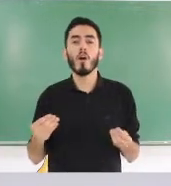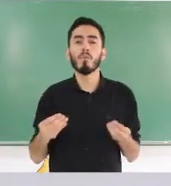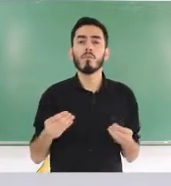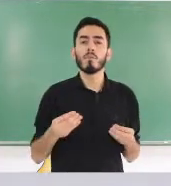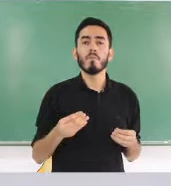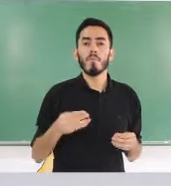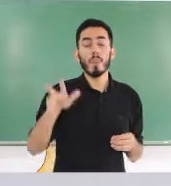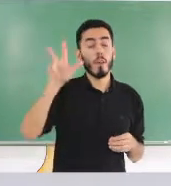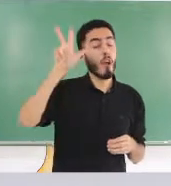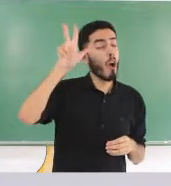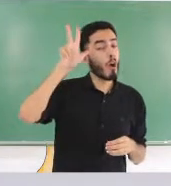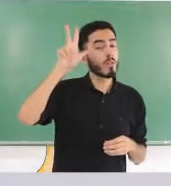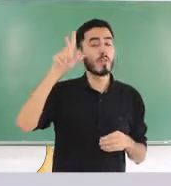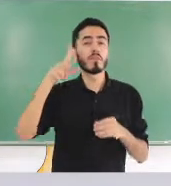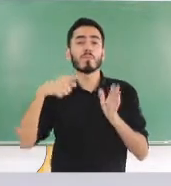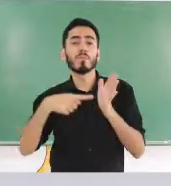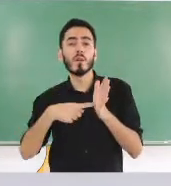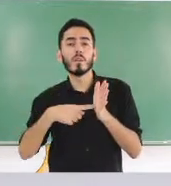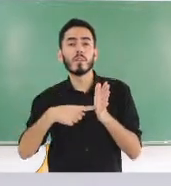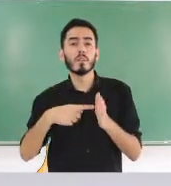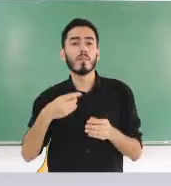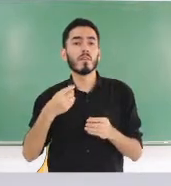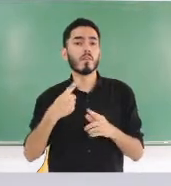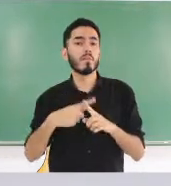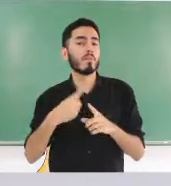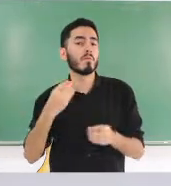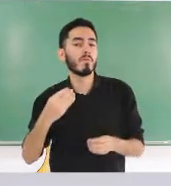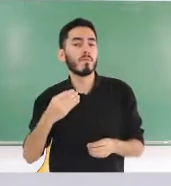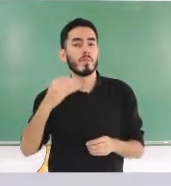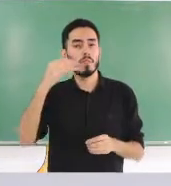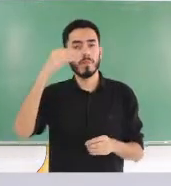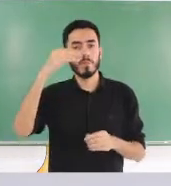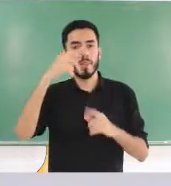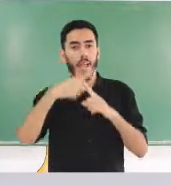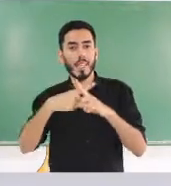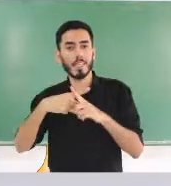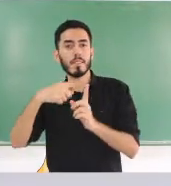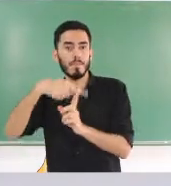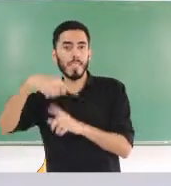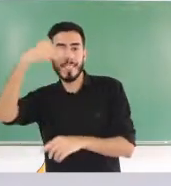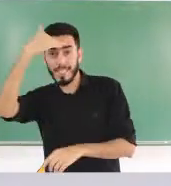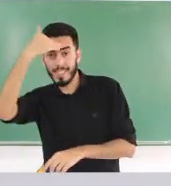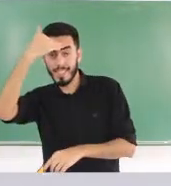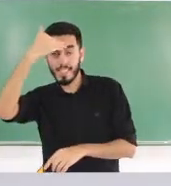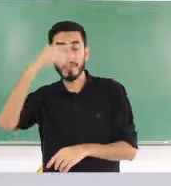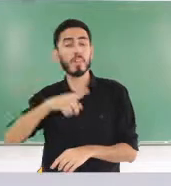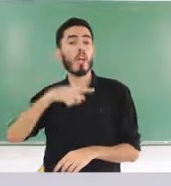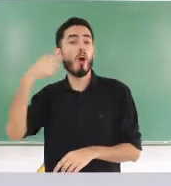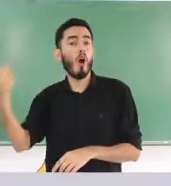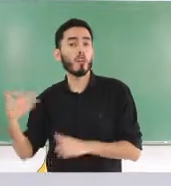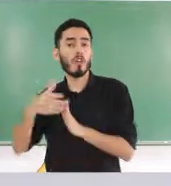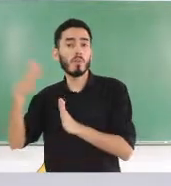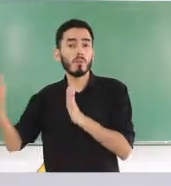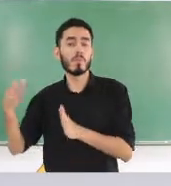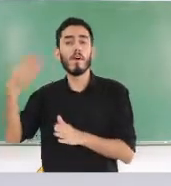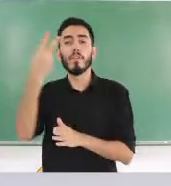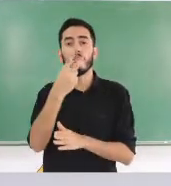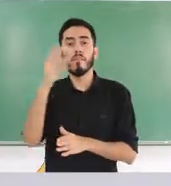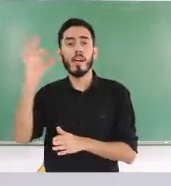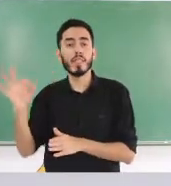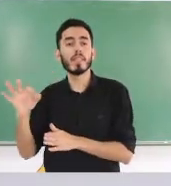multiplicado por X más 15. Y en el otro miembro, 20